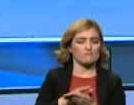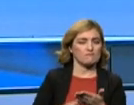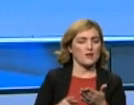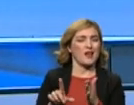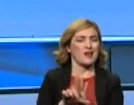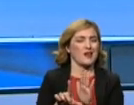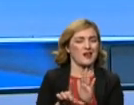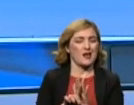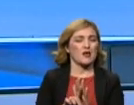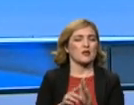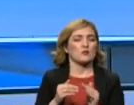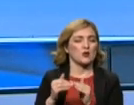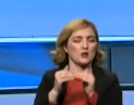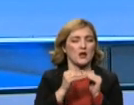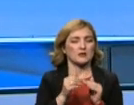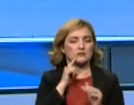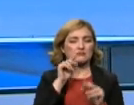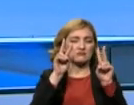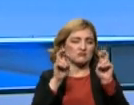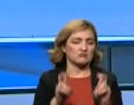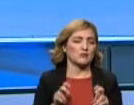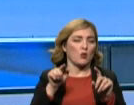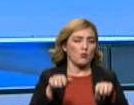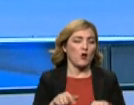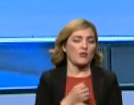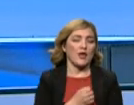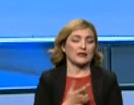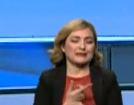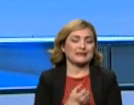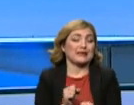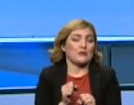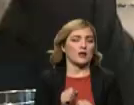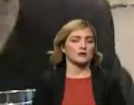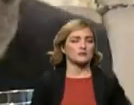Democracia, ya que considera que hay temas que se pueden salvar.